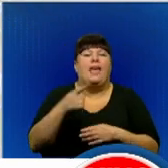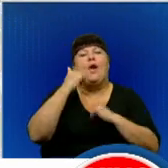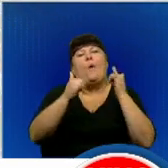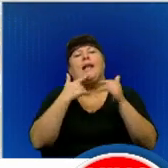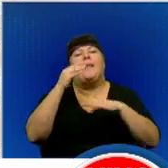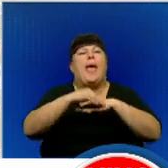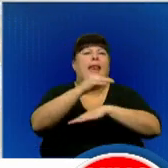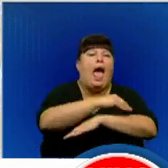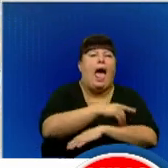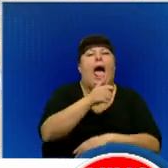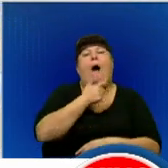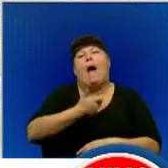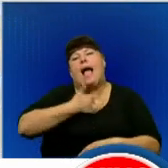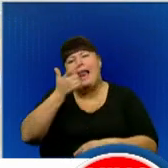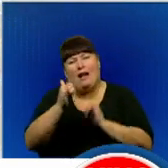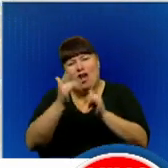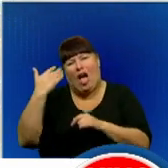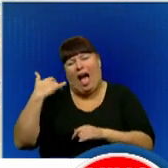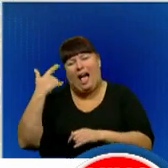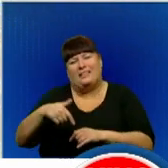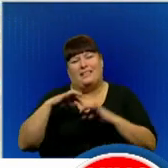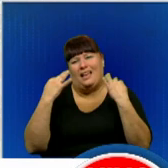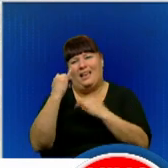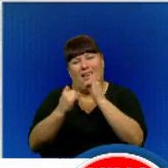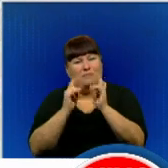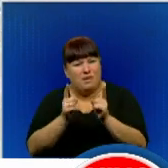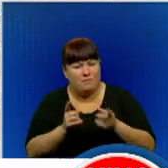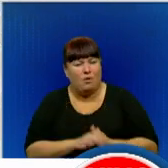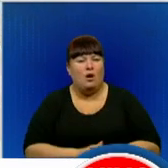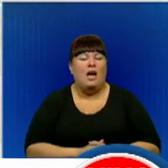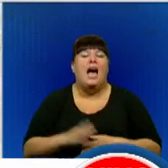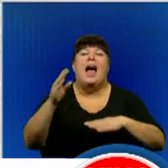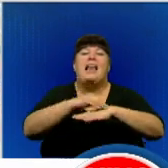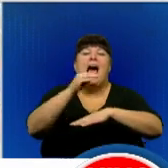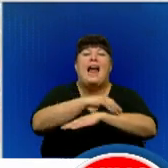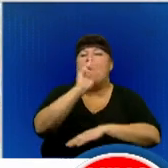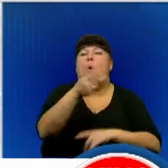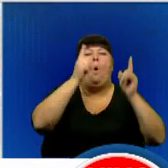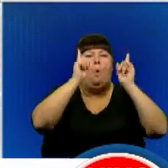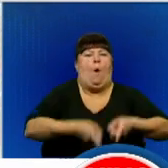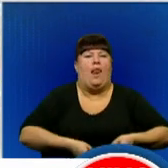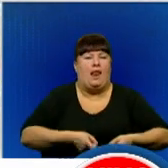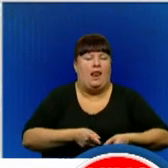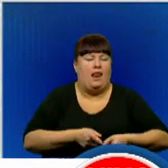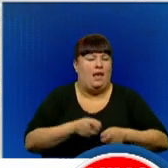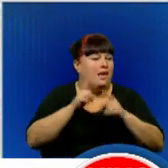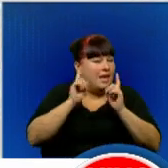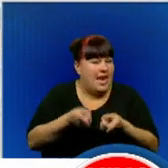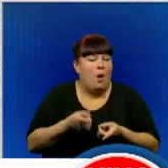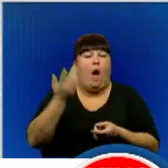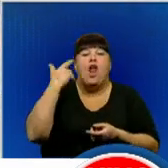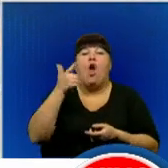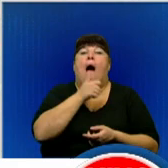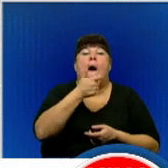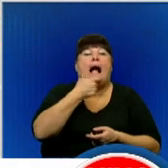agua caliente que se contó acá en el recinto las ramblas se murieron igual a pesar de que no había